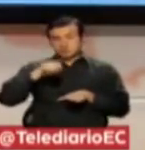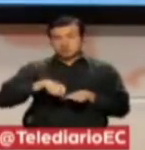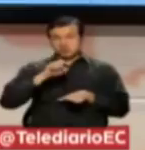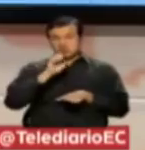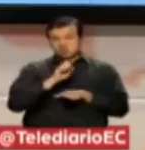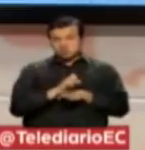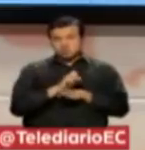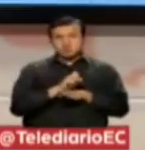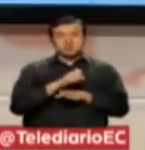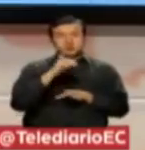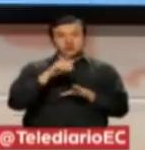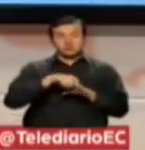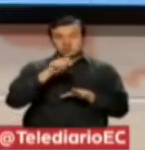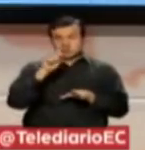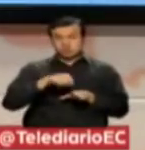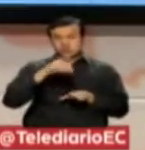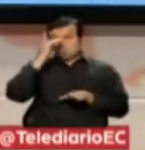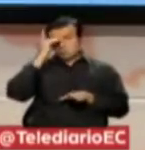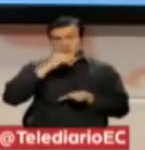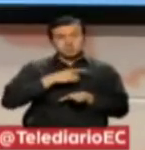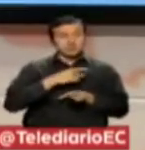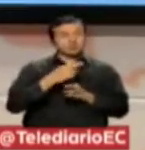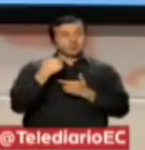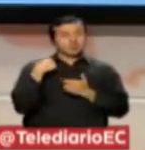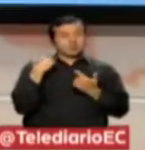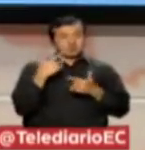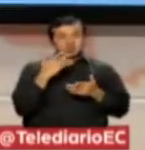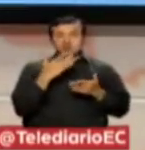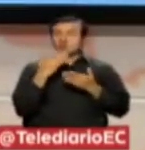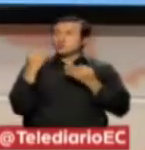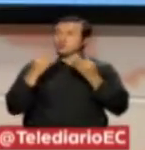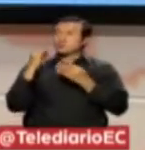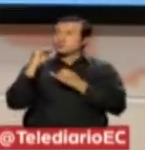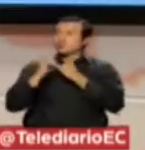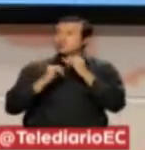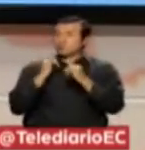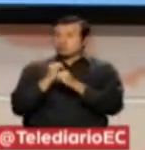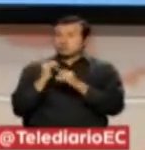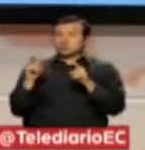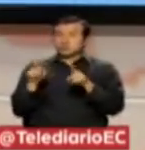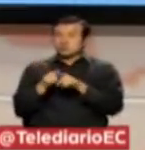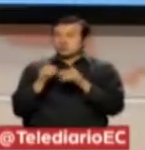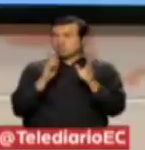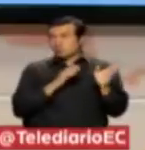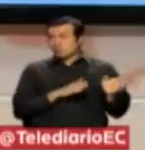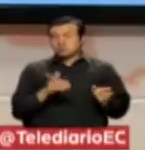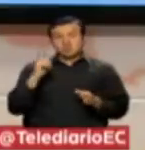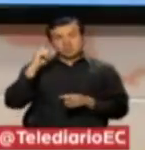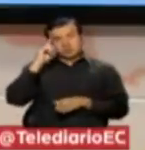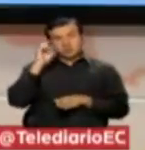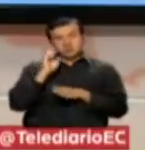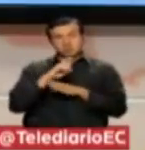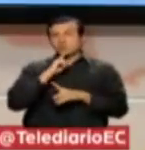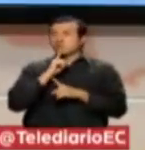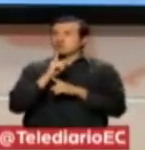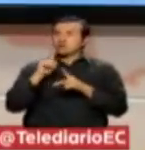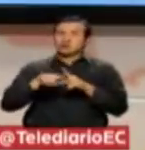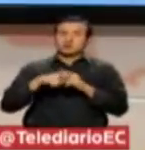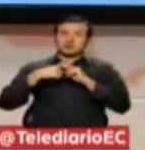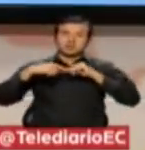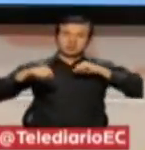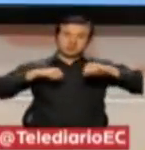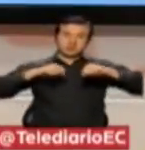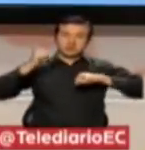Ecuador donde la justicia es la responsable de hacerlo. Y luego tenemos que ganar un juicio afuera. Y eso también está haciendo el Estado ecuatoriano a partir de una gestión del